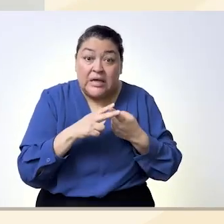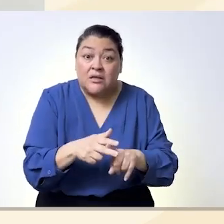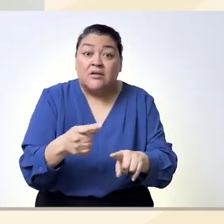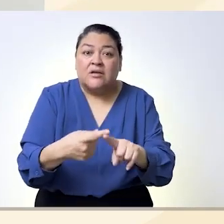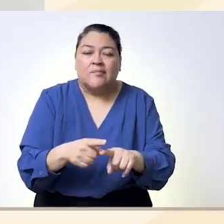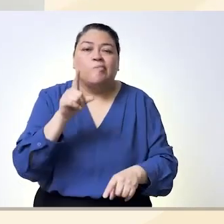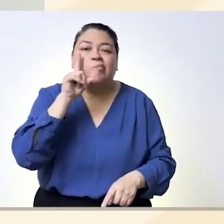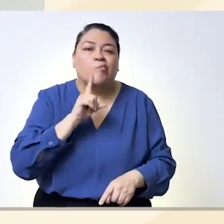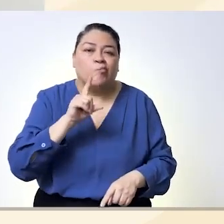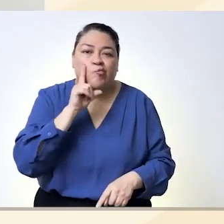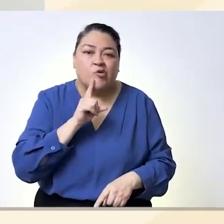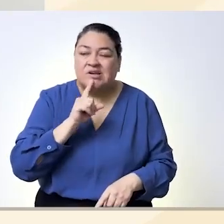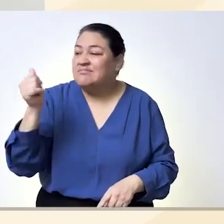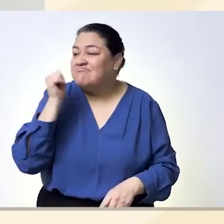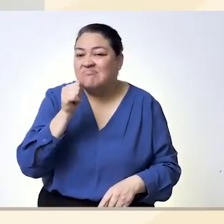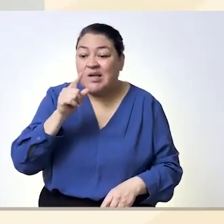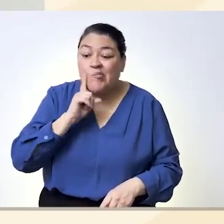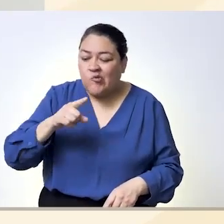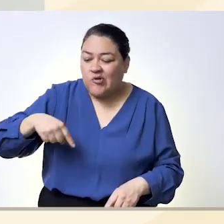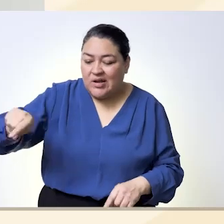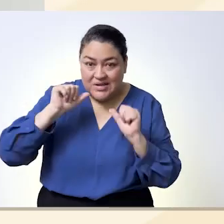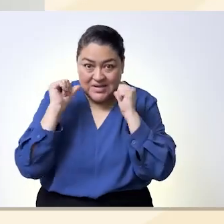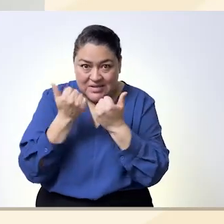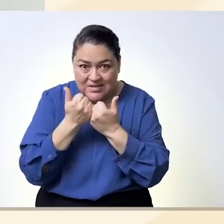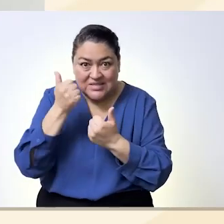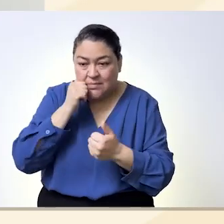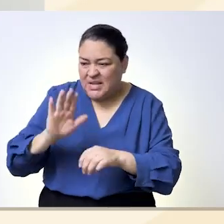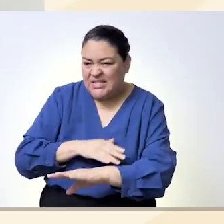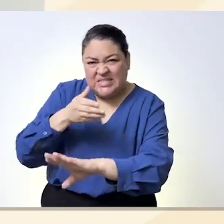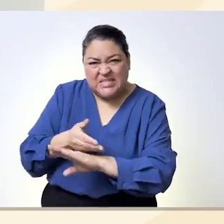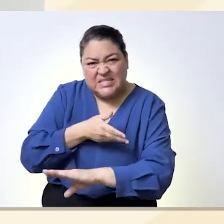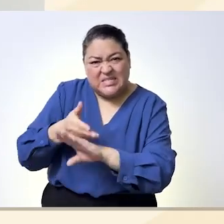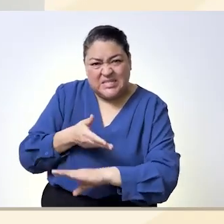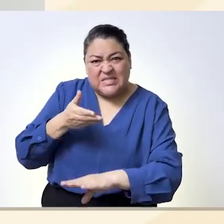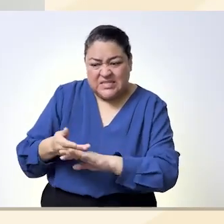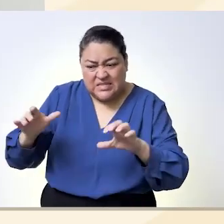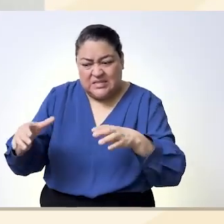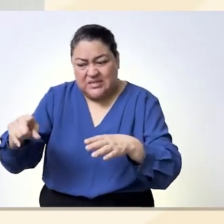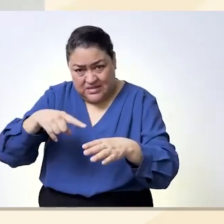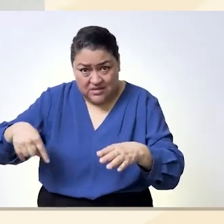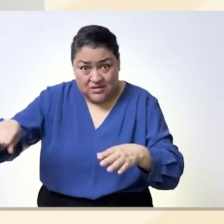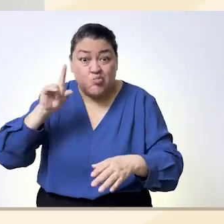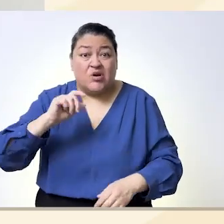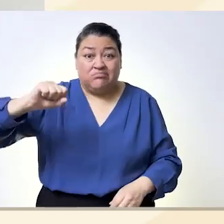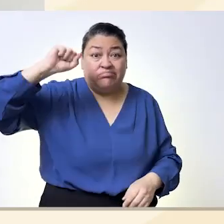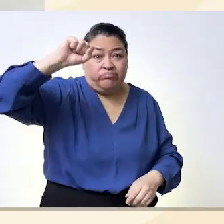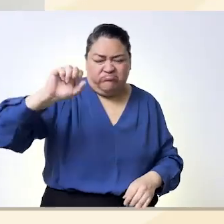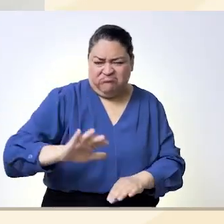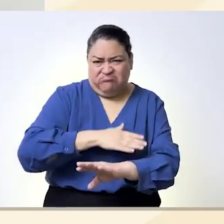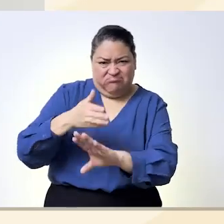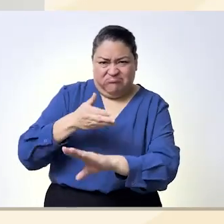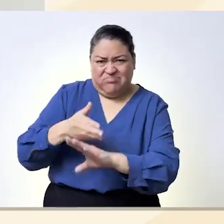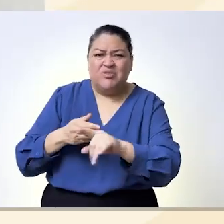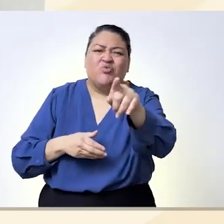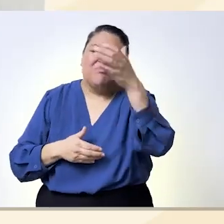Las primerísimas que salieron fueron narrativas en contra de colectivas y movimientos feministas, seguramente ubican un montón de ellos, ¿no? Después